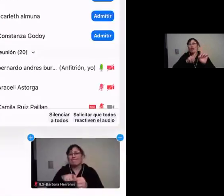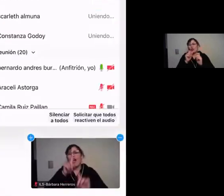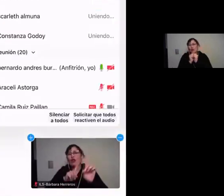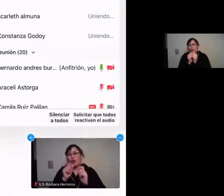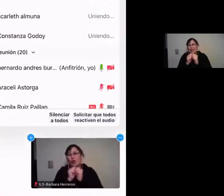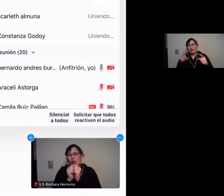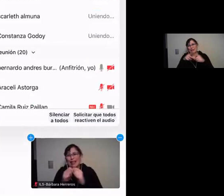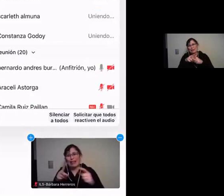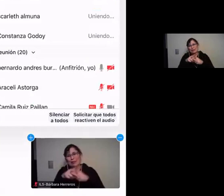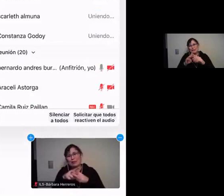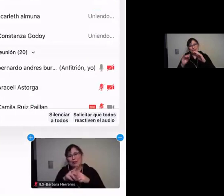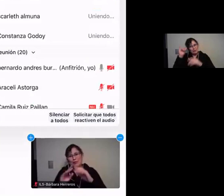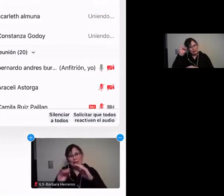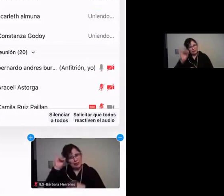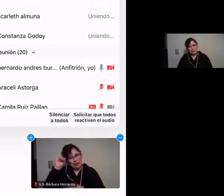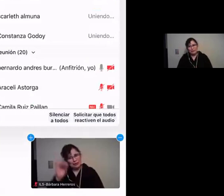alto.